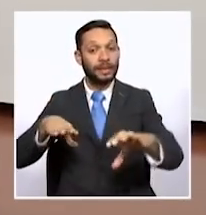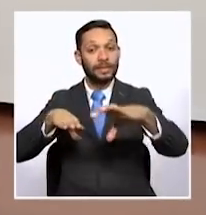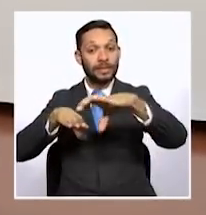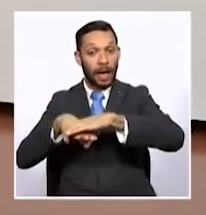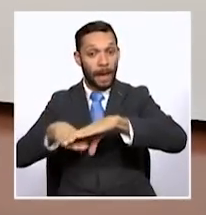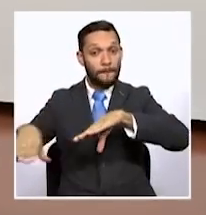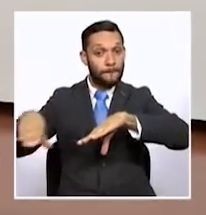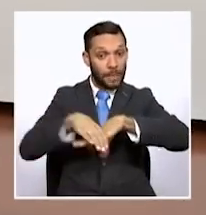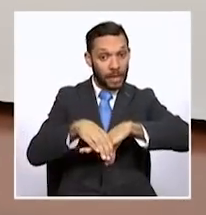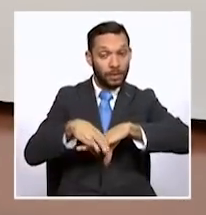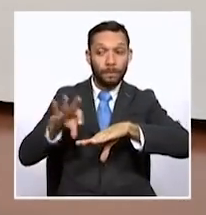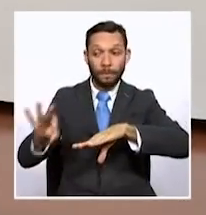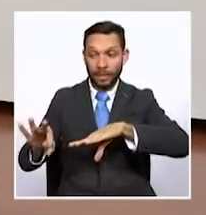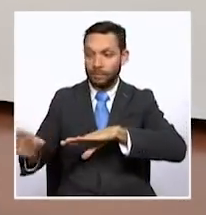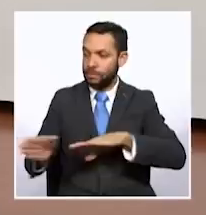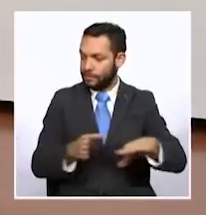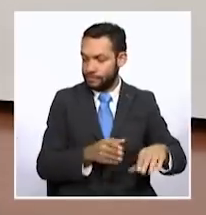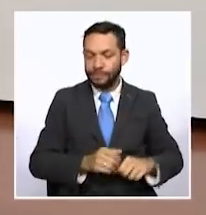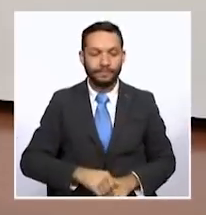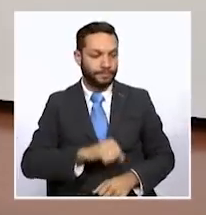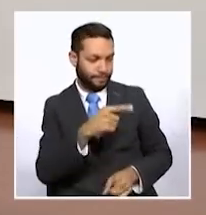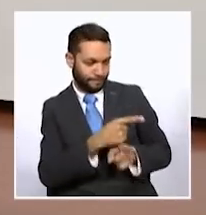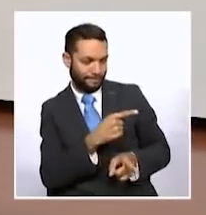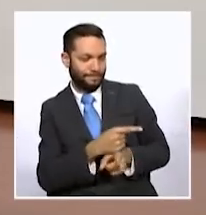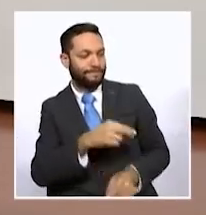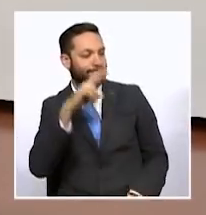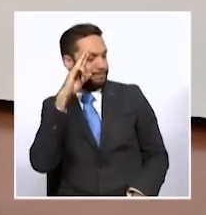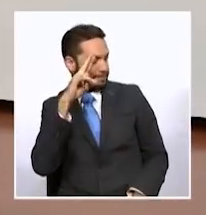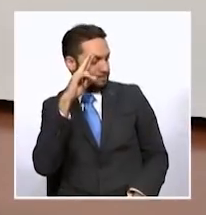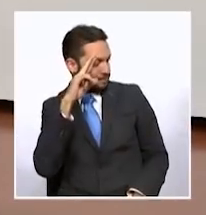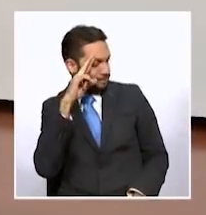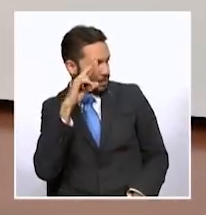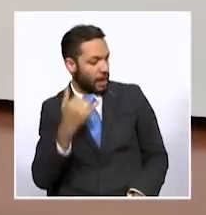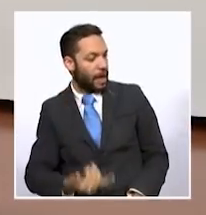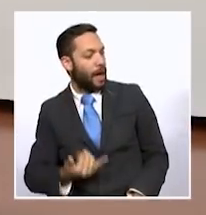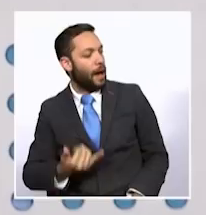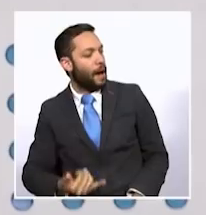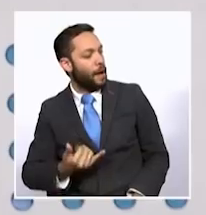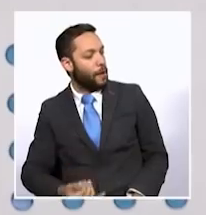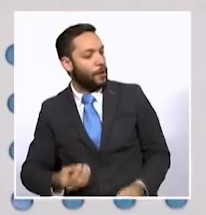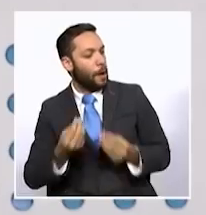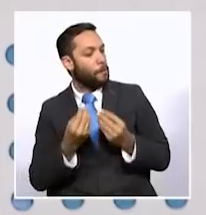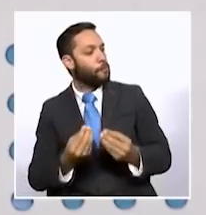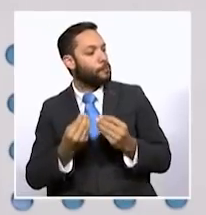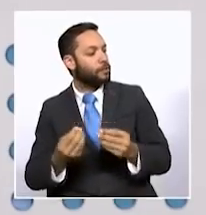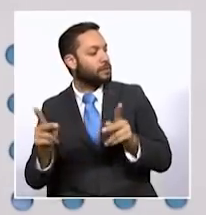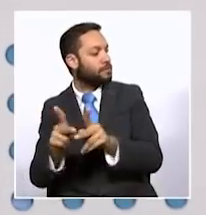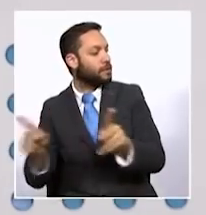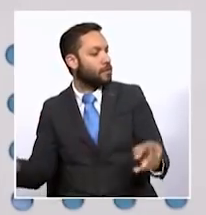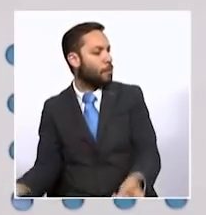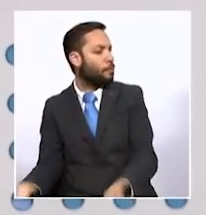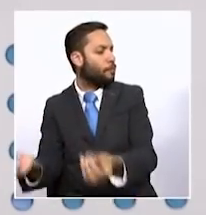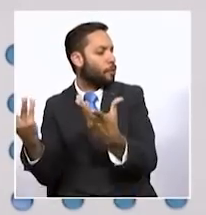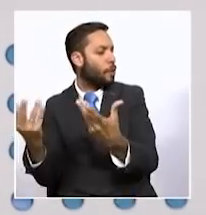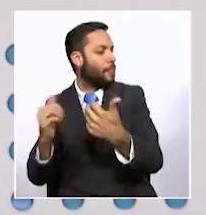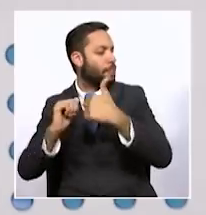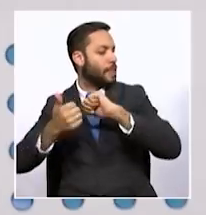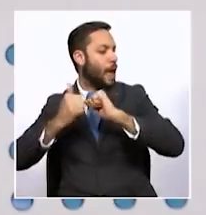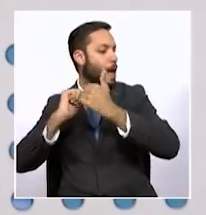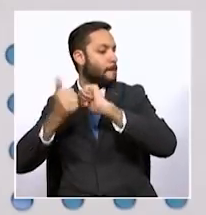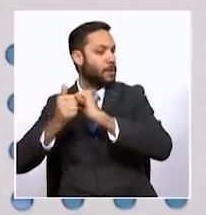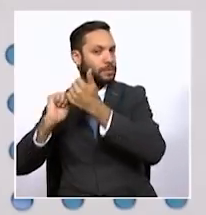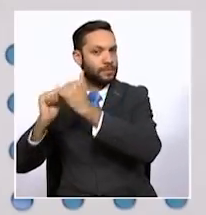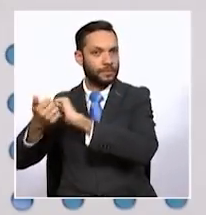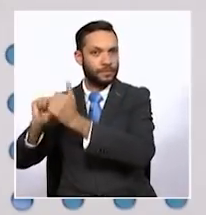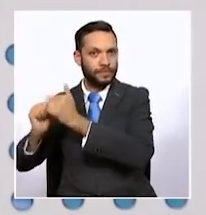haciendo un paréntesis en esa misma pregunta, en la actualidad muchas personas están dedicándose a hacer deporte y este deporte las personas no están teniendo en